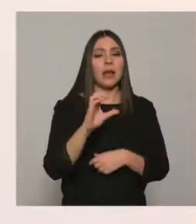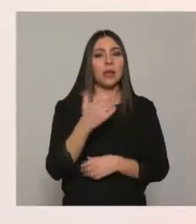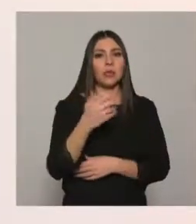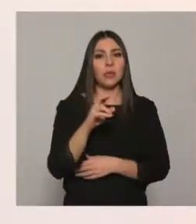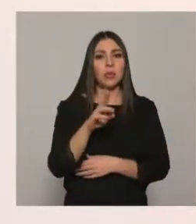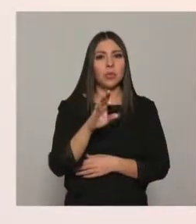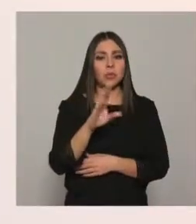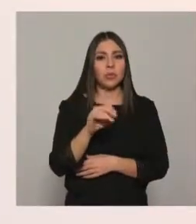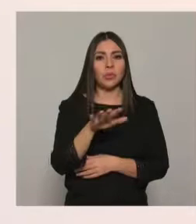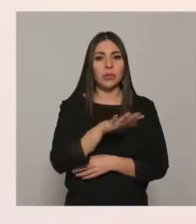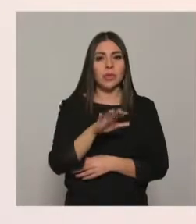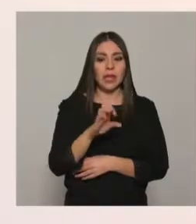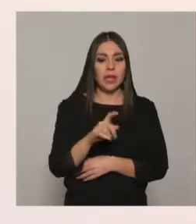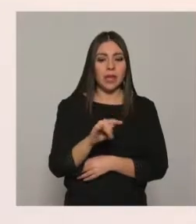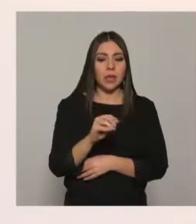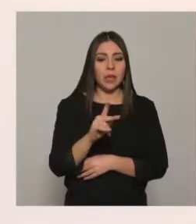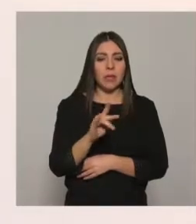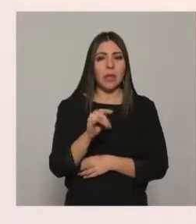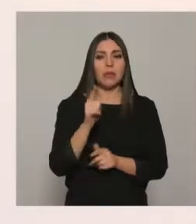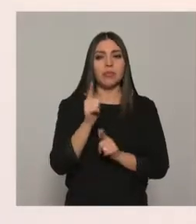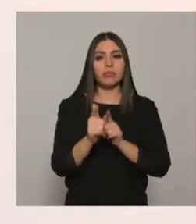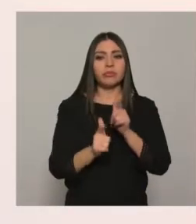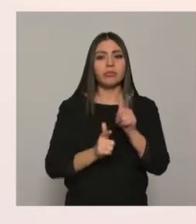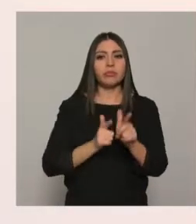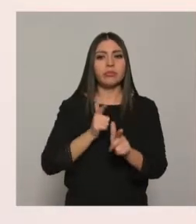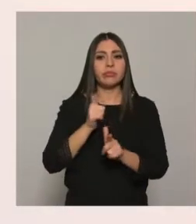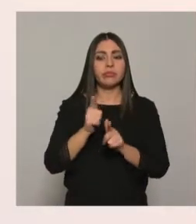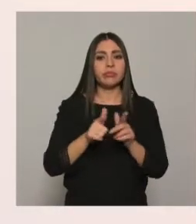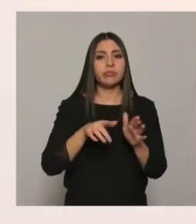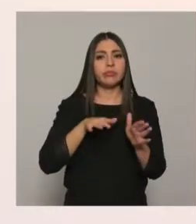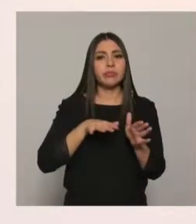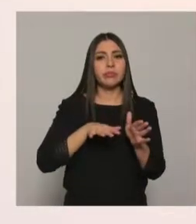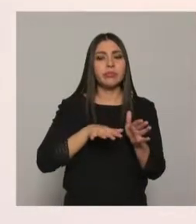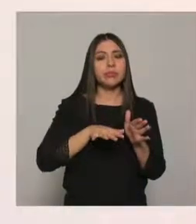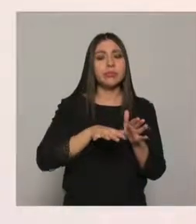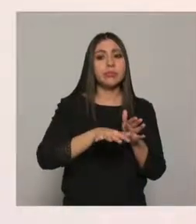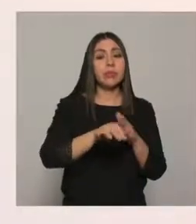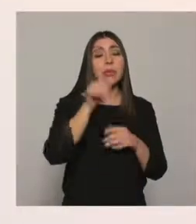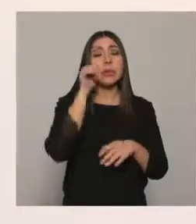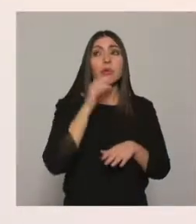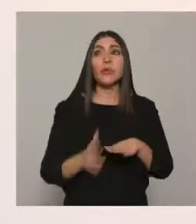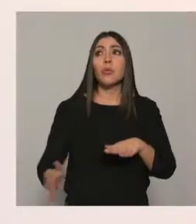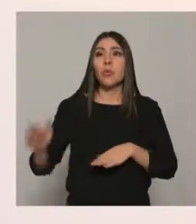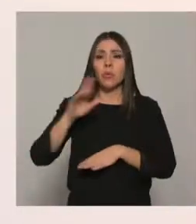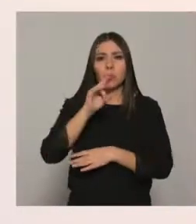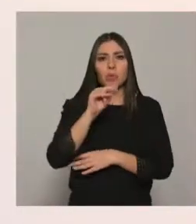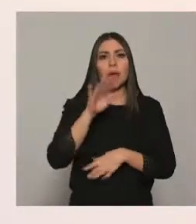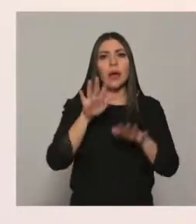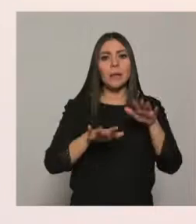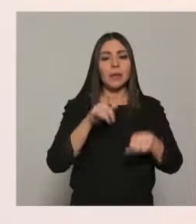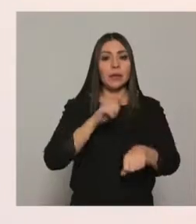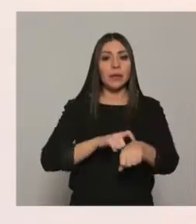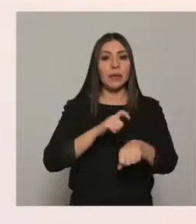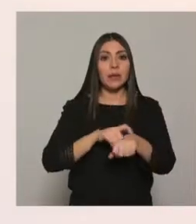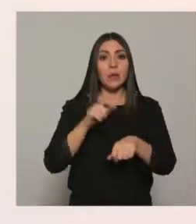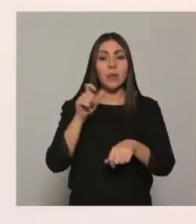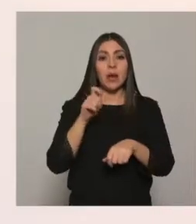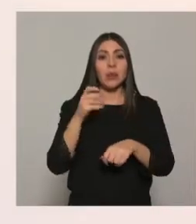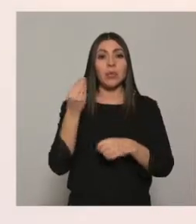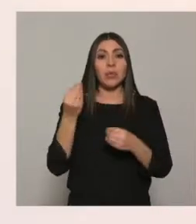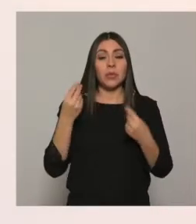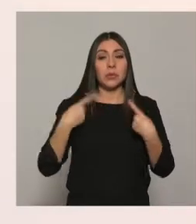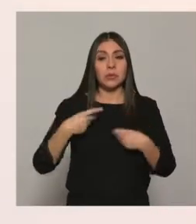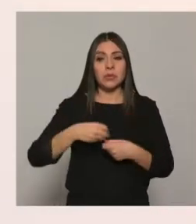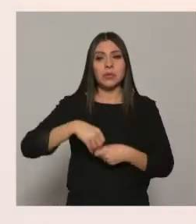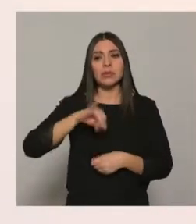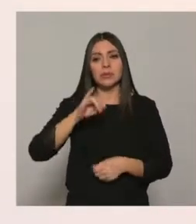nos encontramos con tránsito lento. No digo que en todos los momentos del día, pero sí en las horas pico está totalmente